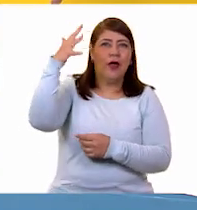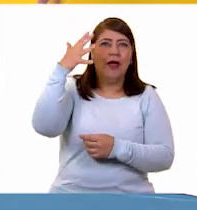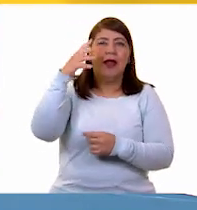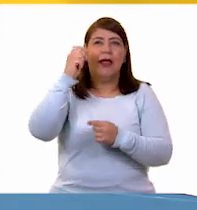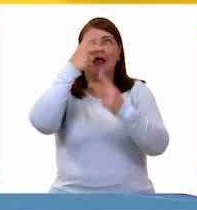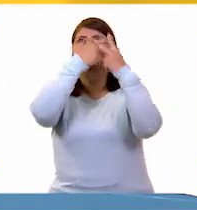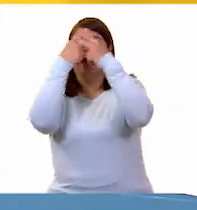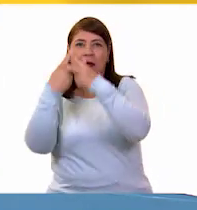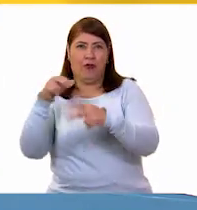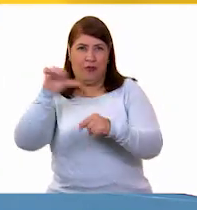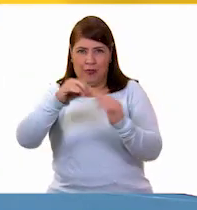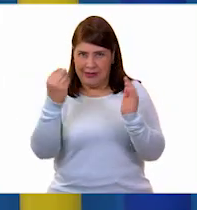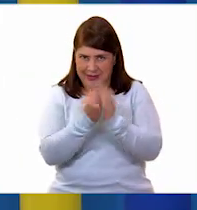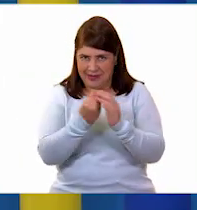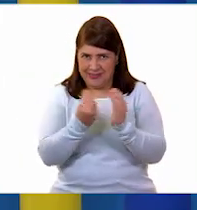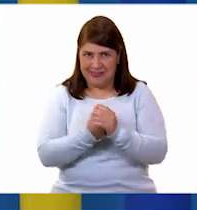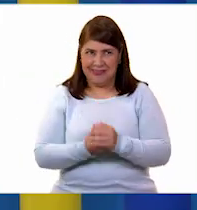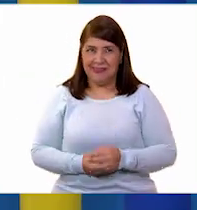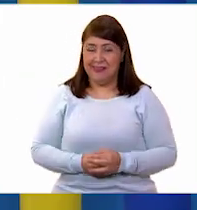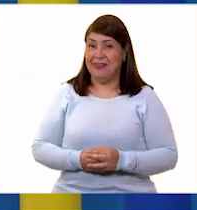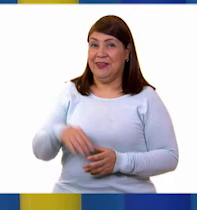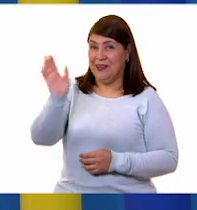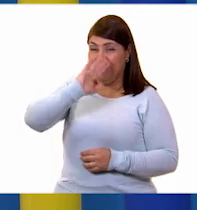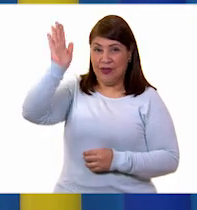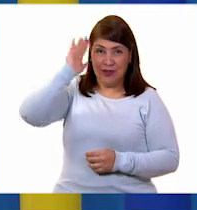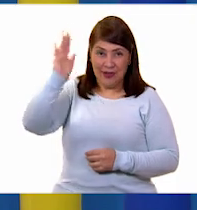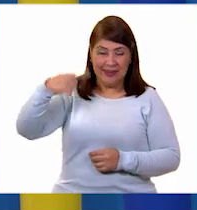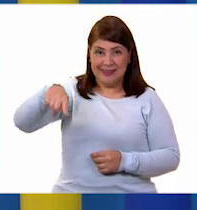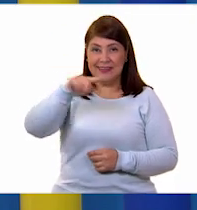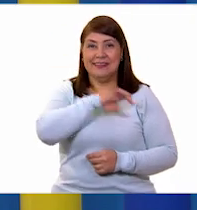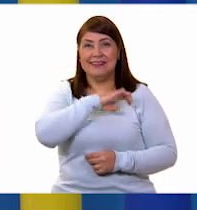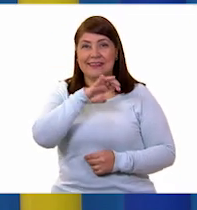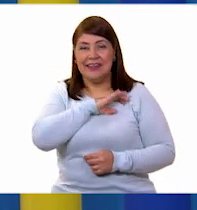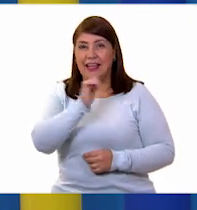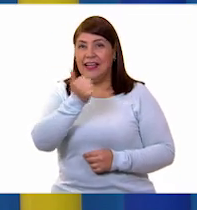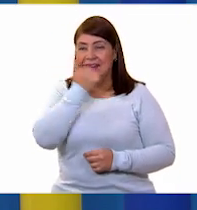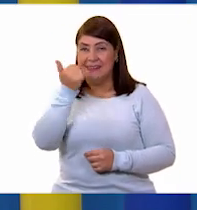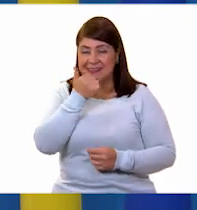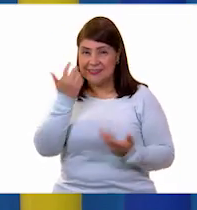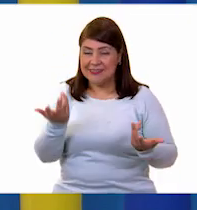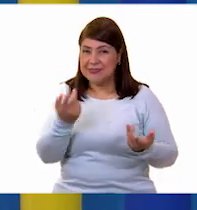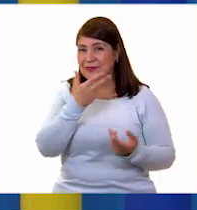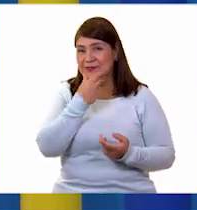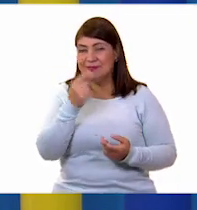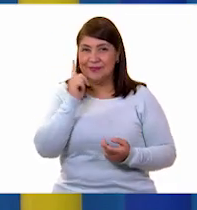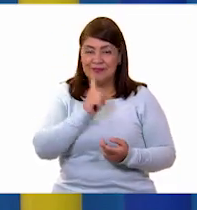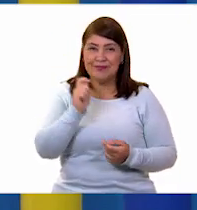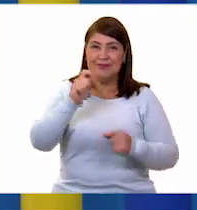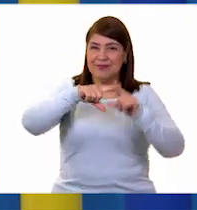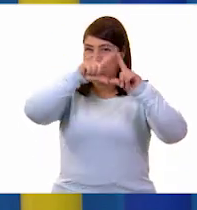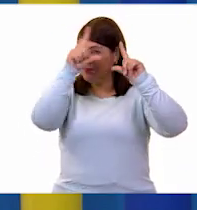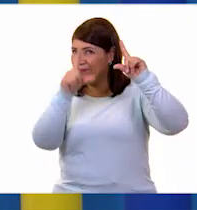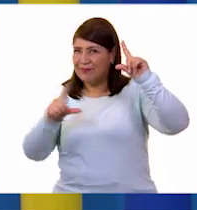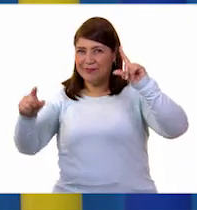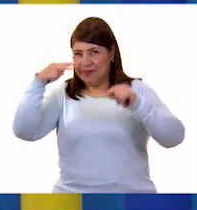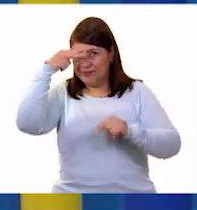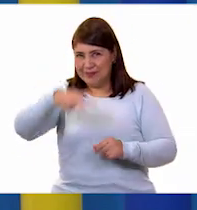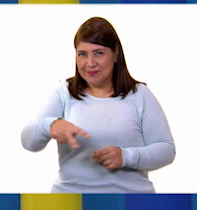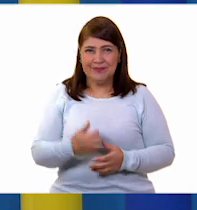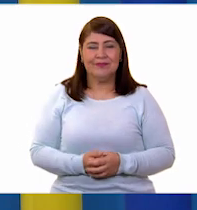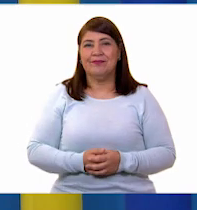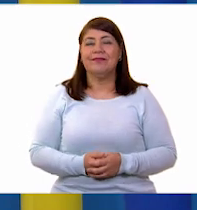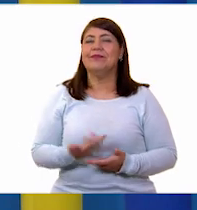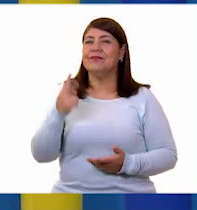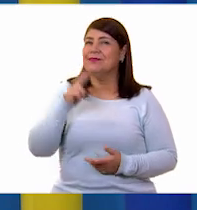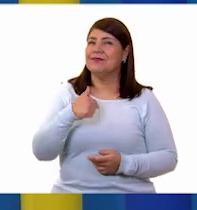su sesión del día de hoy. Ok. Hola, mis queridas alumnas y queridos alumnos de toda la República Mexicana.